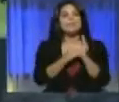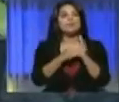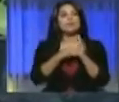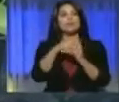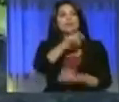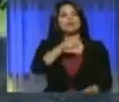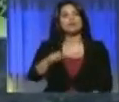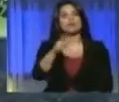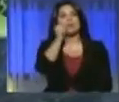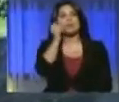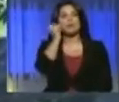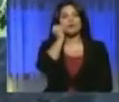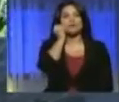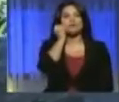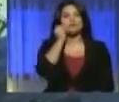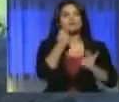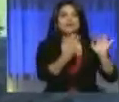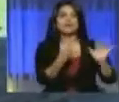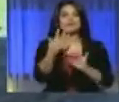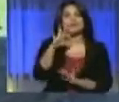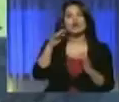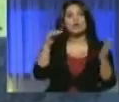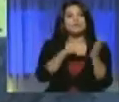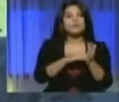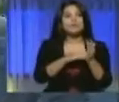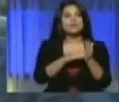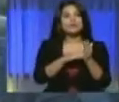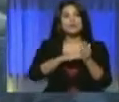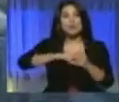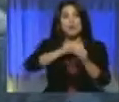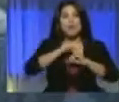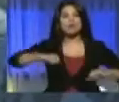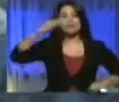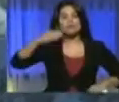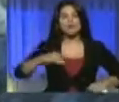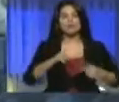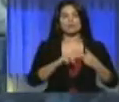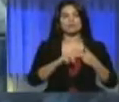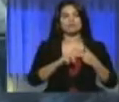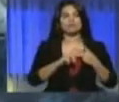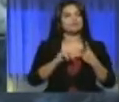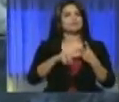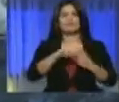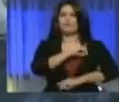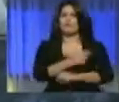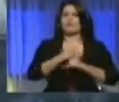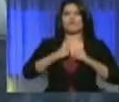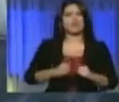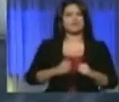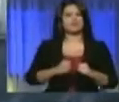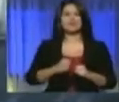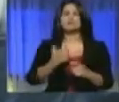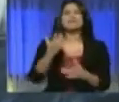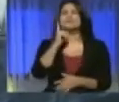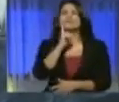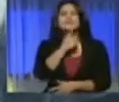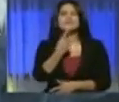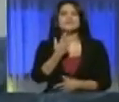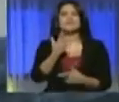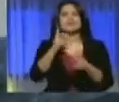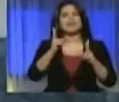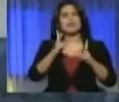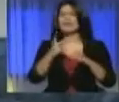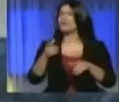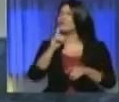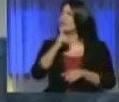especiales. 75.000 guardias nacionales. Una fuerza. ¿Cómo es que llaman eso? Un pie de fuerza.